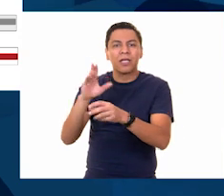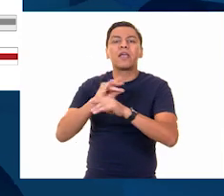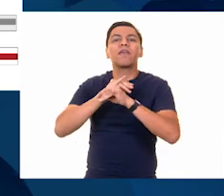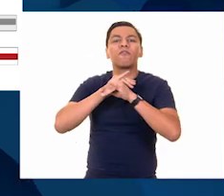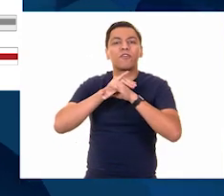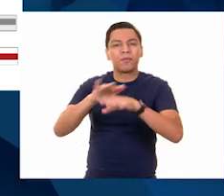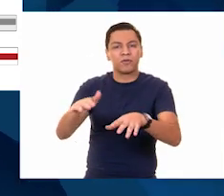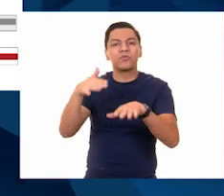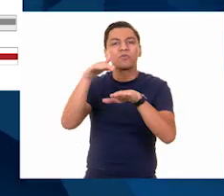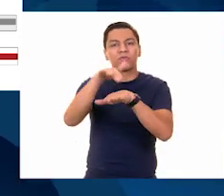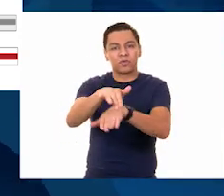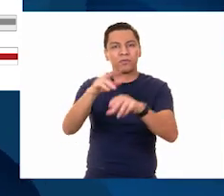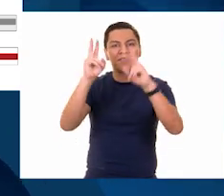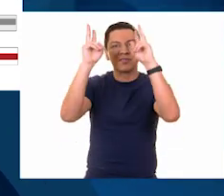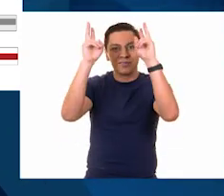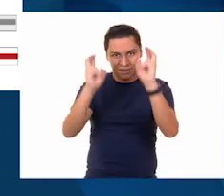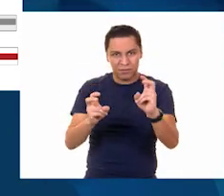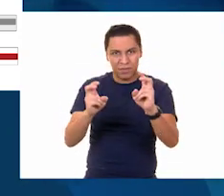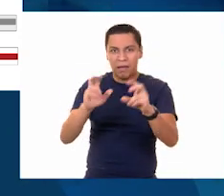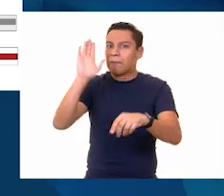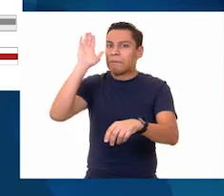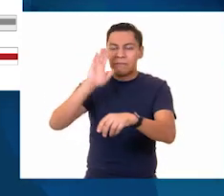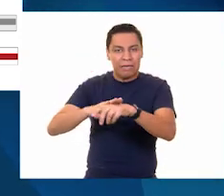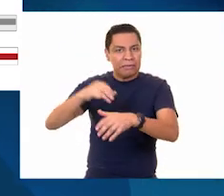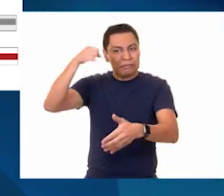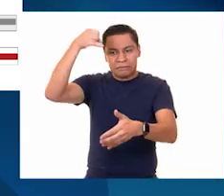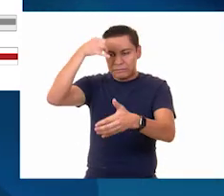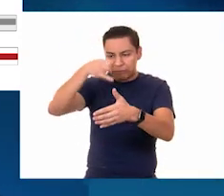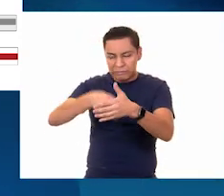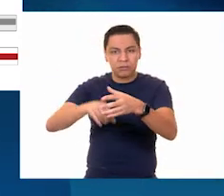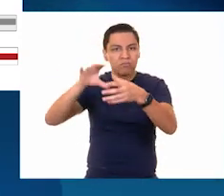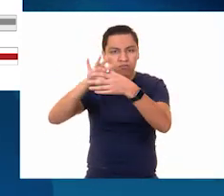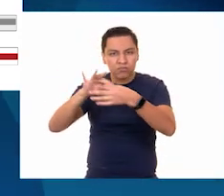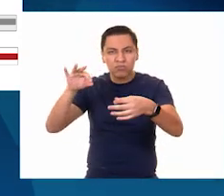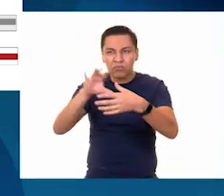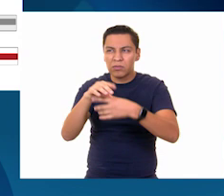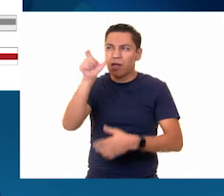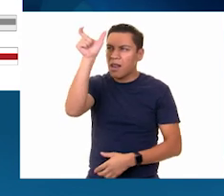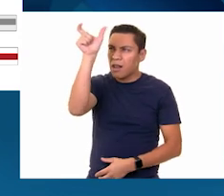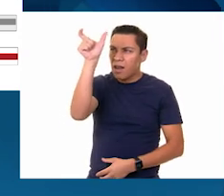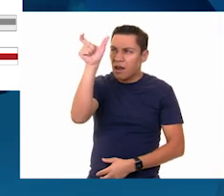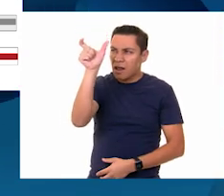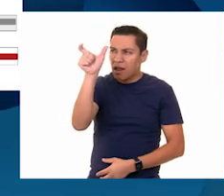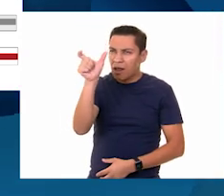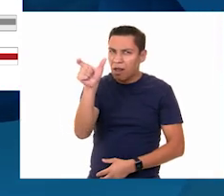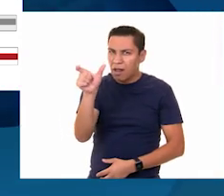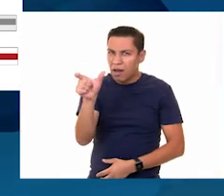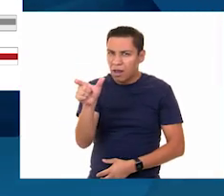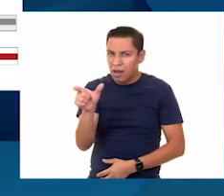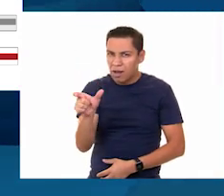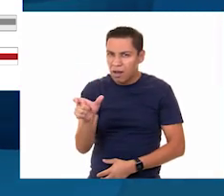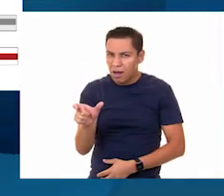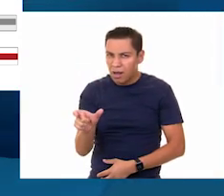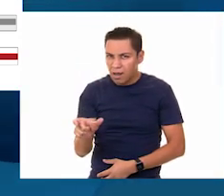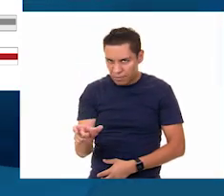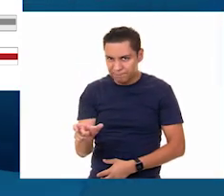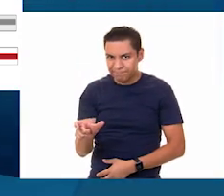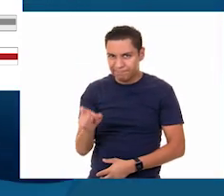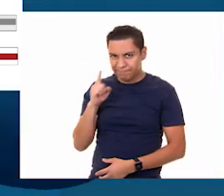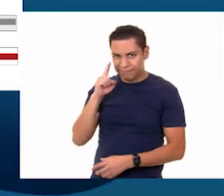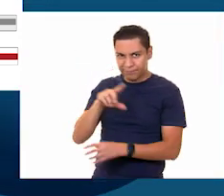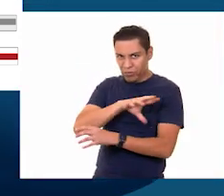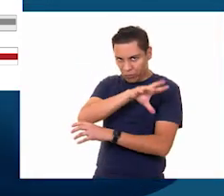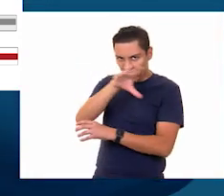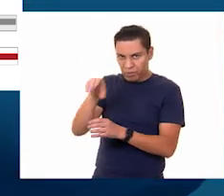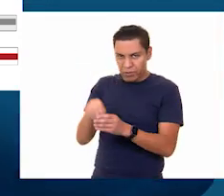permite reconocer que aquí se incluye más información sobre el tema. Se continúa con los elementos del proceso y algunos tipos